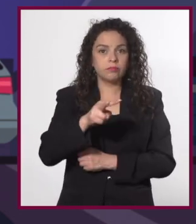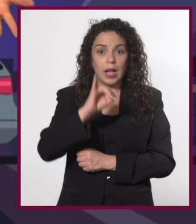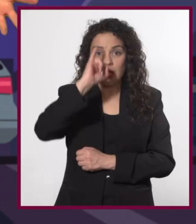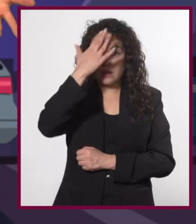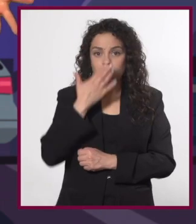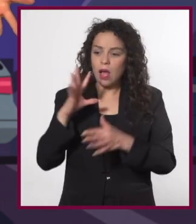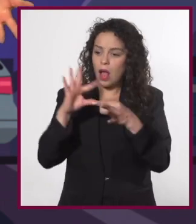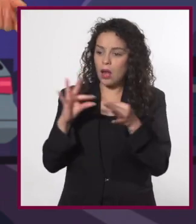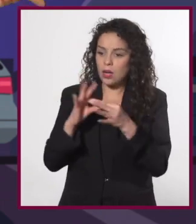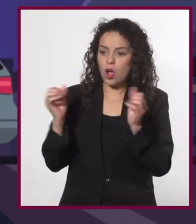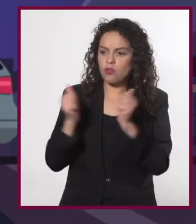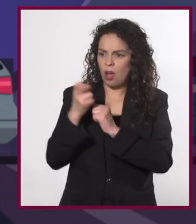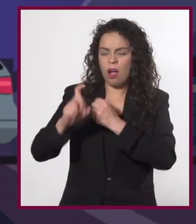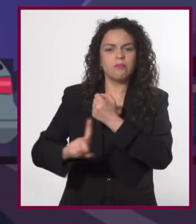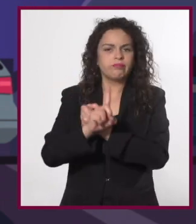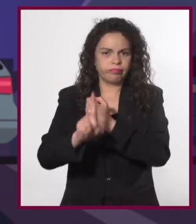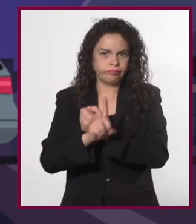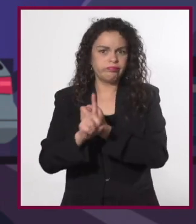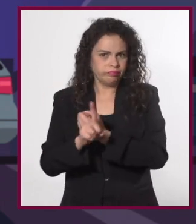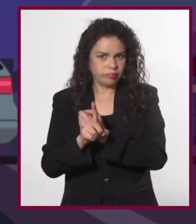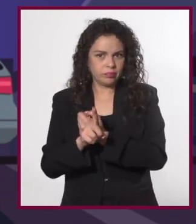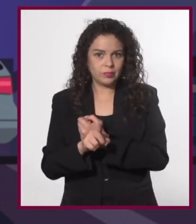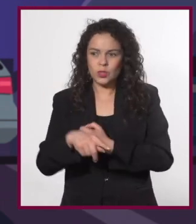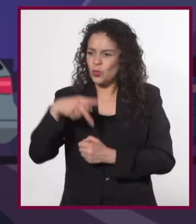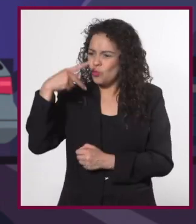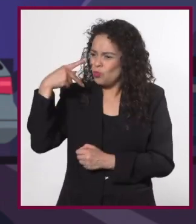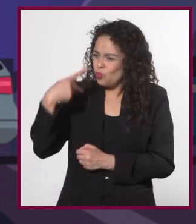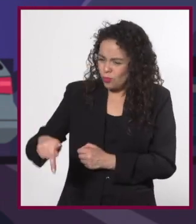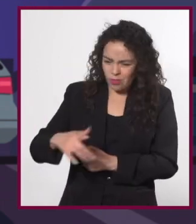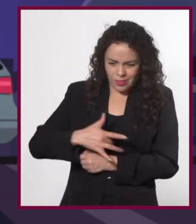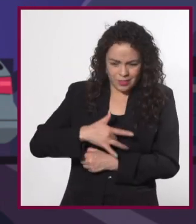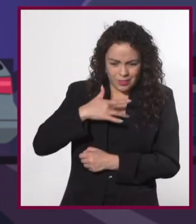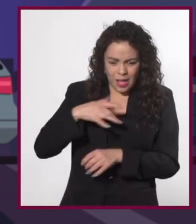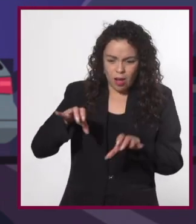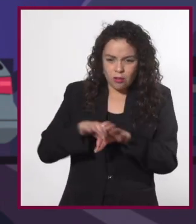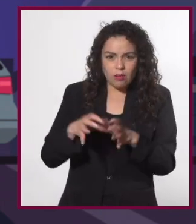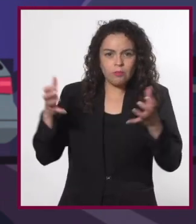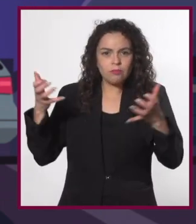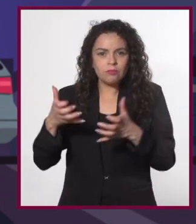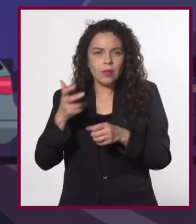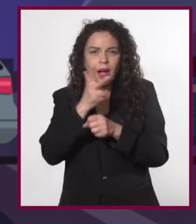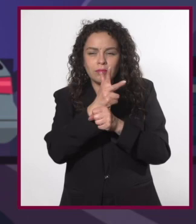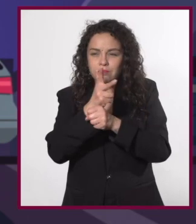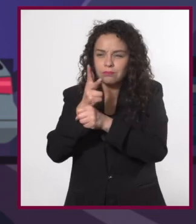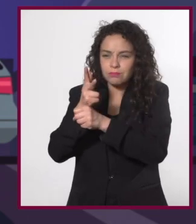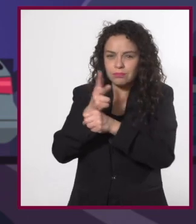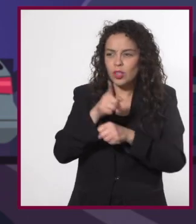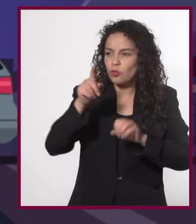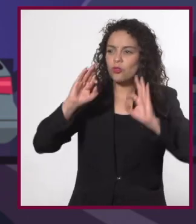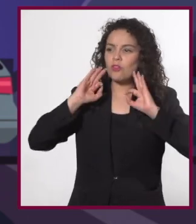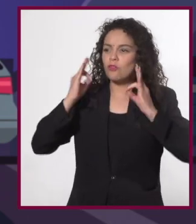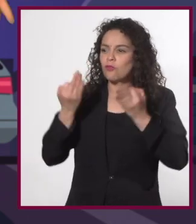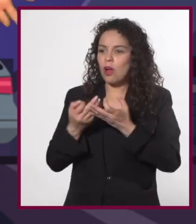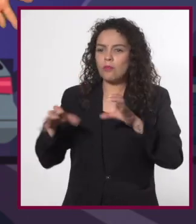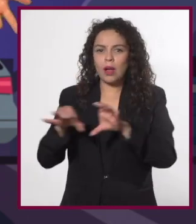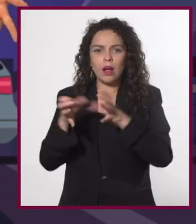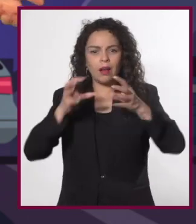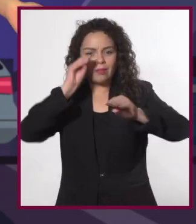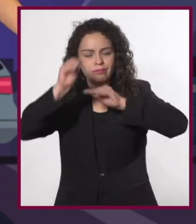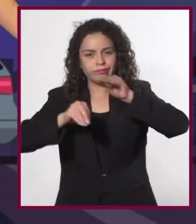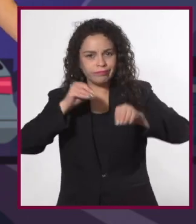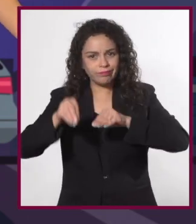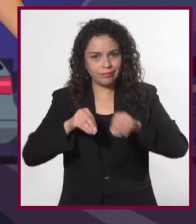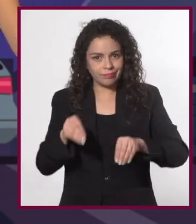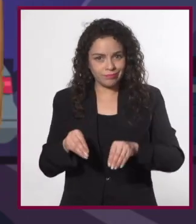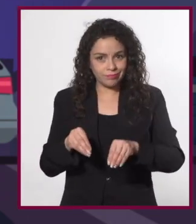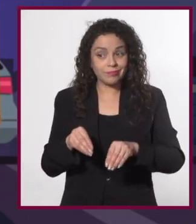la problemática. Trata que se vea algo muy tuyo, como el manejo de la cámara, tu forma de intervenir o de armarlo, si